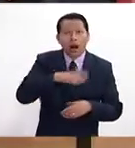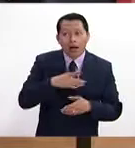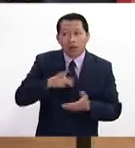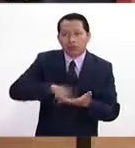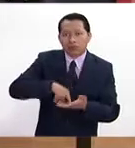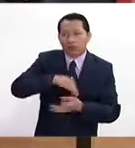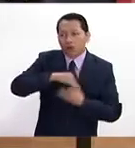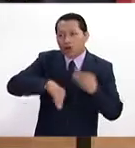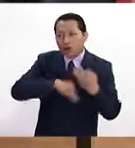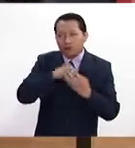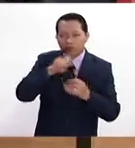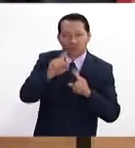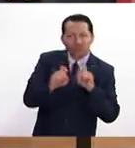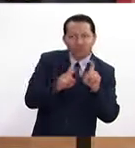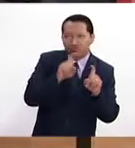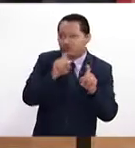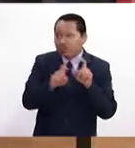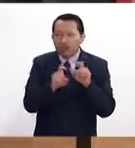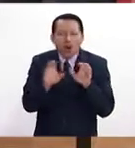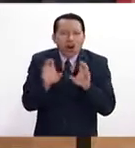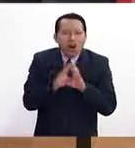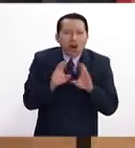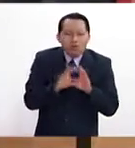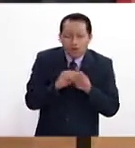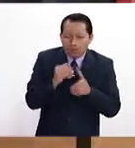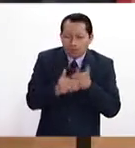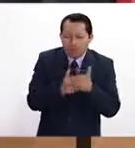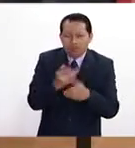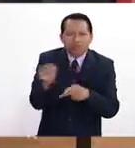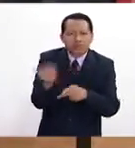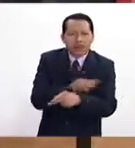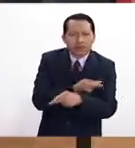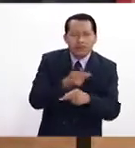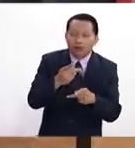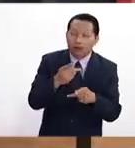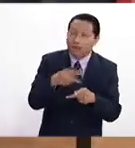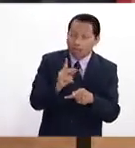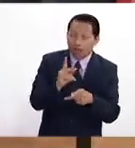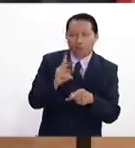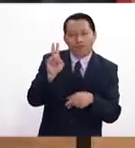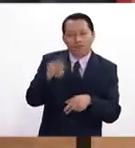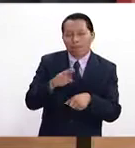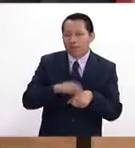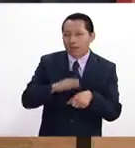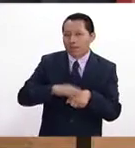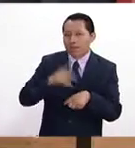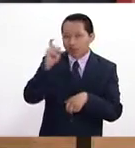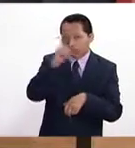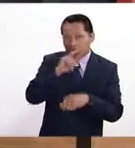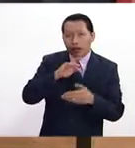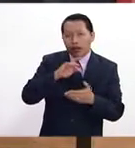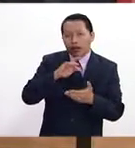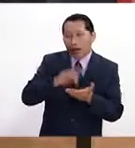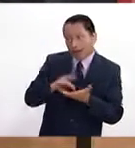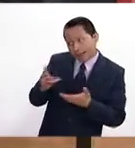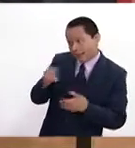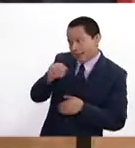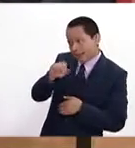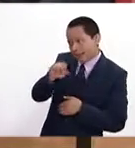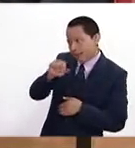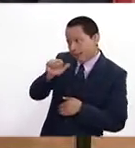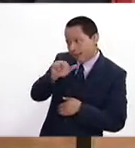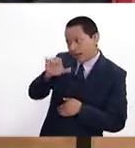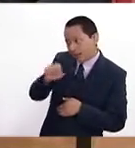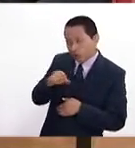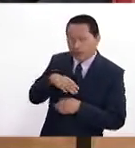va a terminar esta situación, pero que también es cierto que cada vez se hace más compleja. Gracias Inés Carrasco, investigadora del Centro de